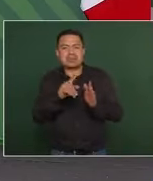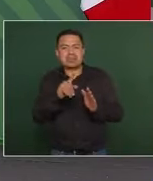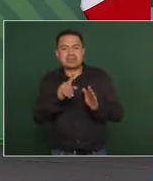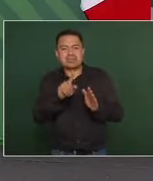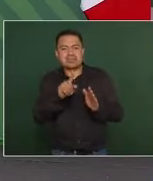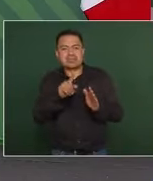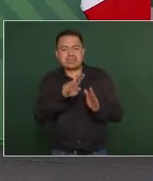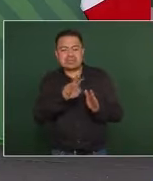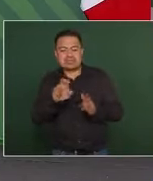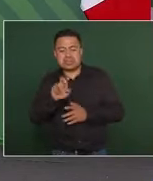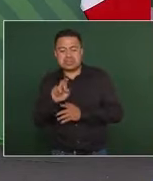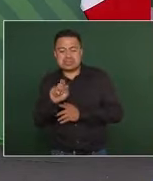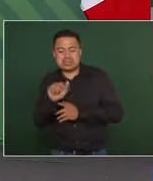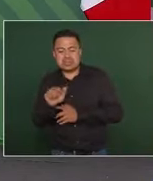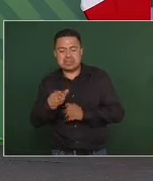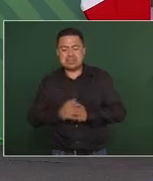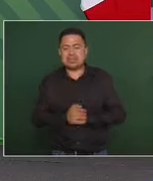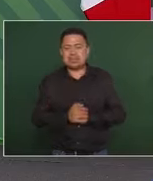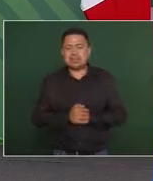14,136.